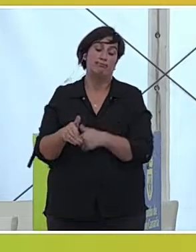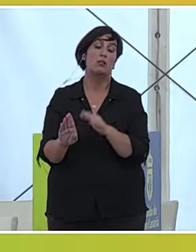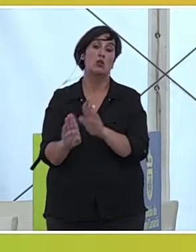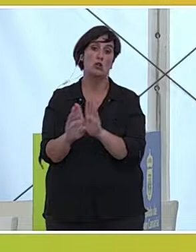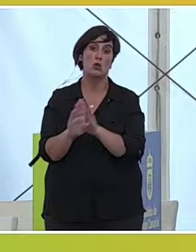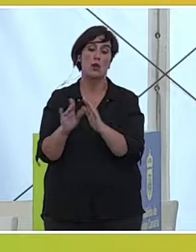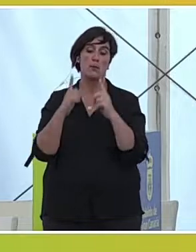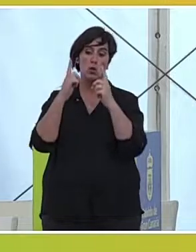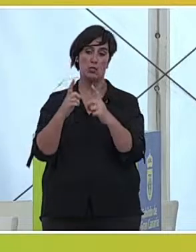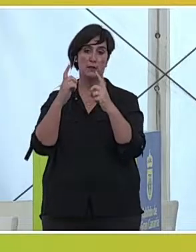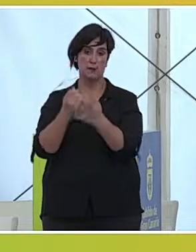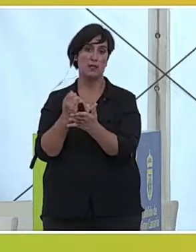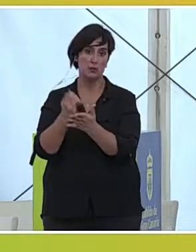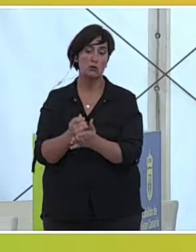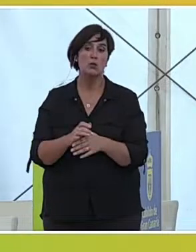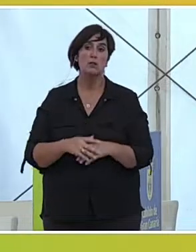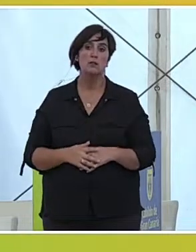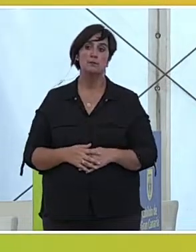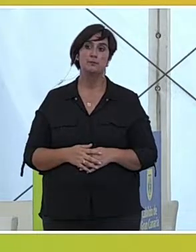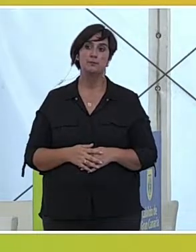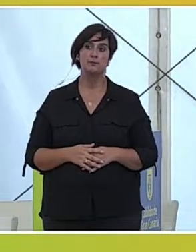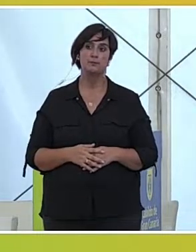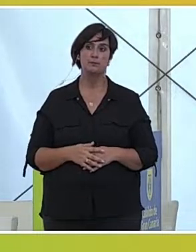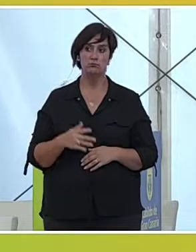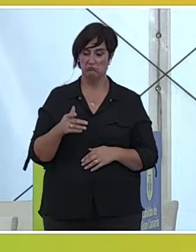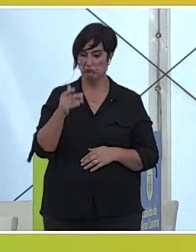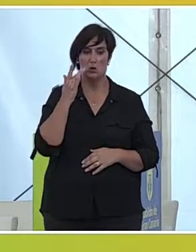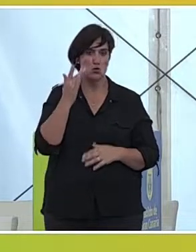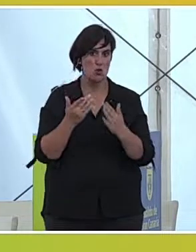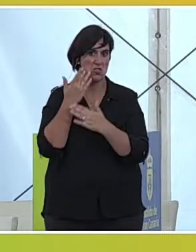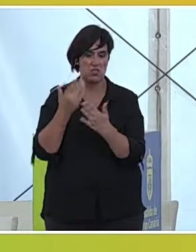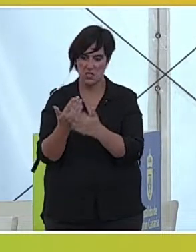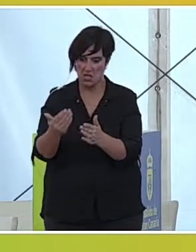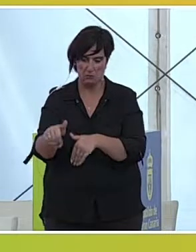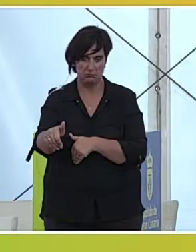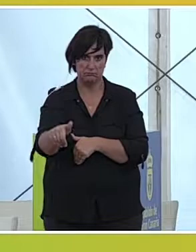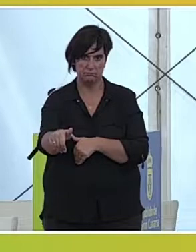intentos, está previsto volverlo a hacer en unos días. Si hubiera